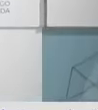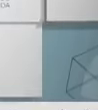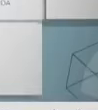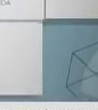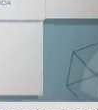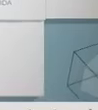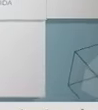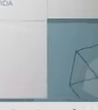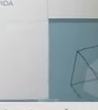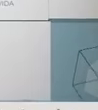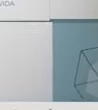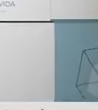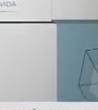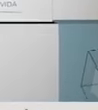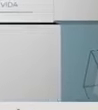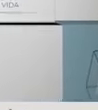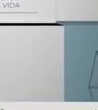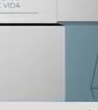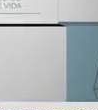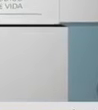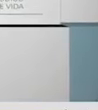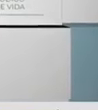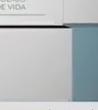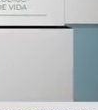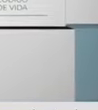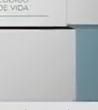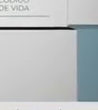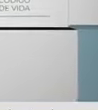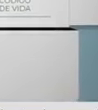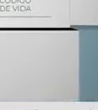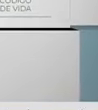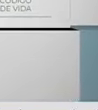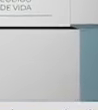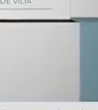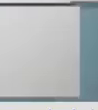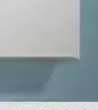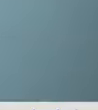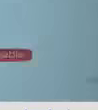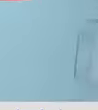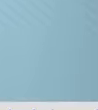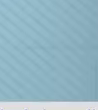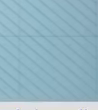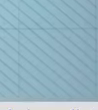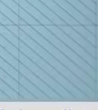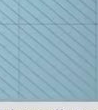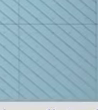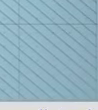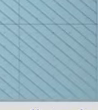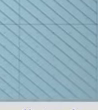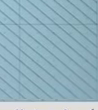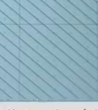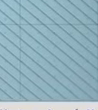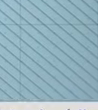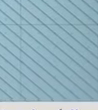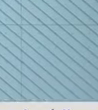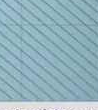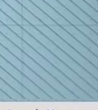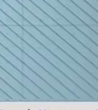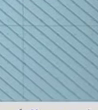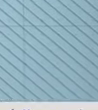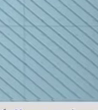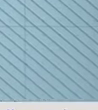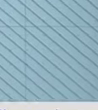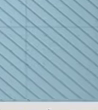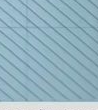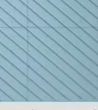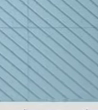afecto. Practica ejercicios físicos y actividades saludables al aire libre. Durante la nueva normalidad, de